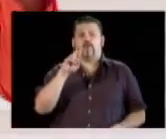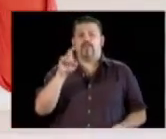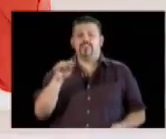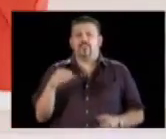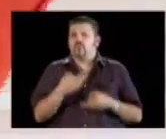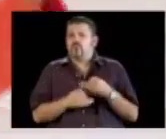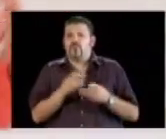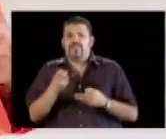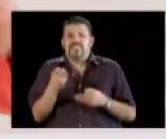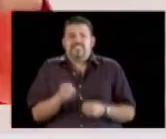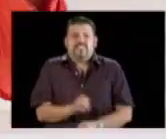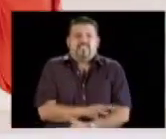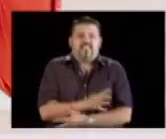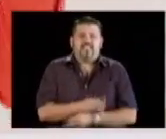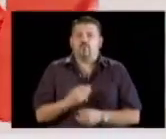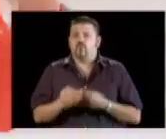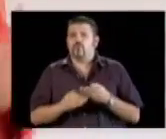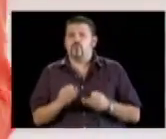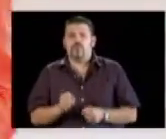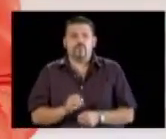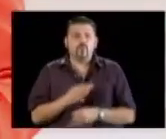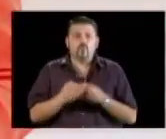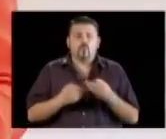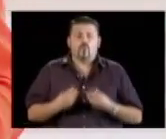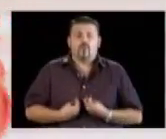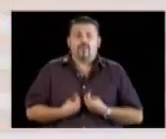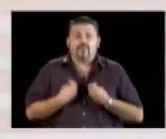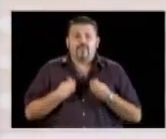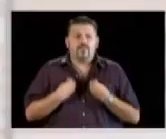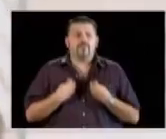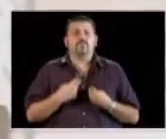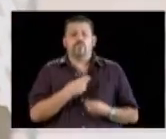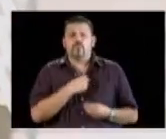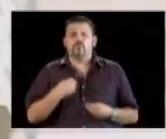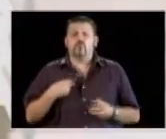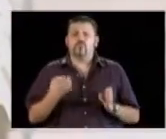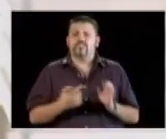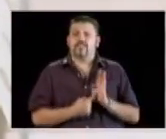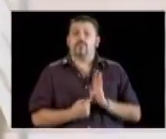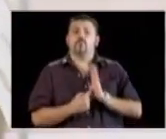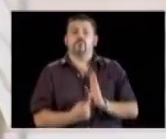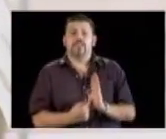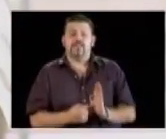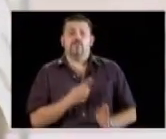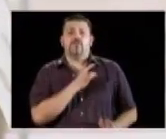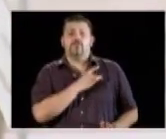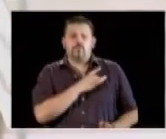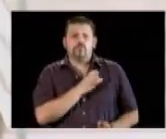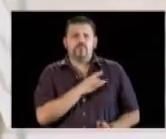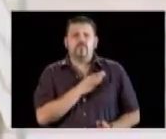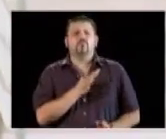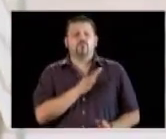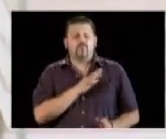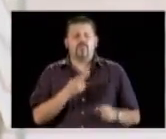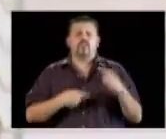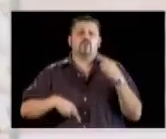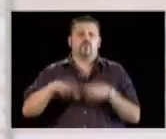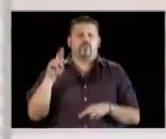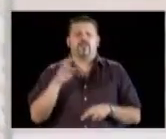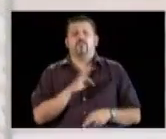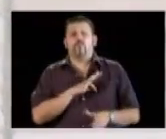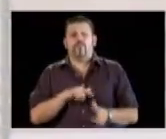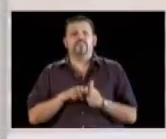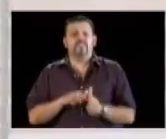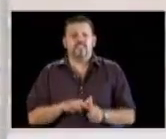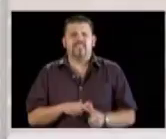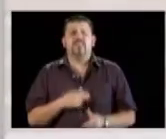con toda esta energía, con todo este entusiasmo, con todo lo que han vivido, están demostrando que los miedos sí se pueden superar para salir adelante. Yo